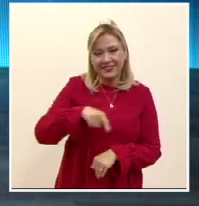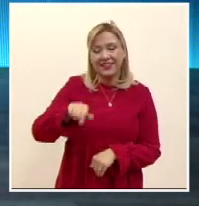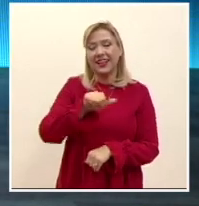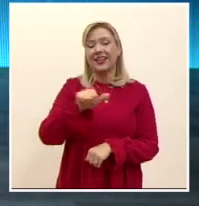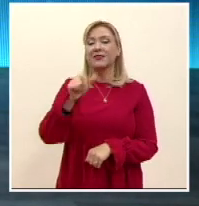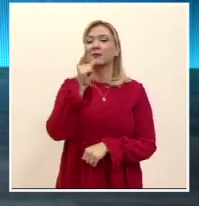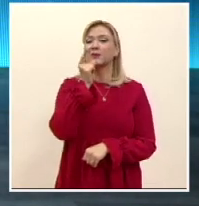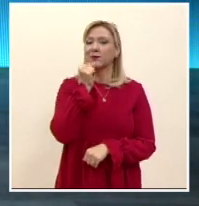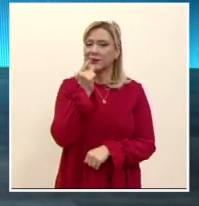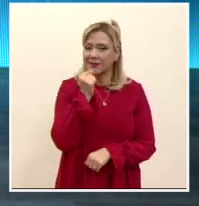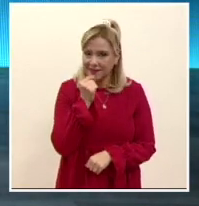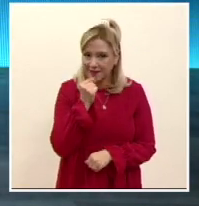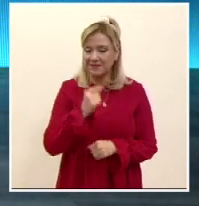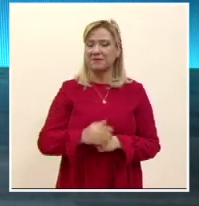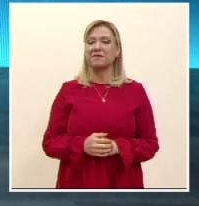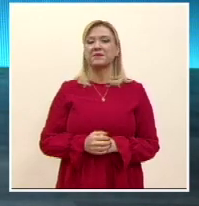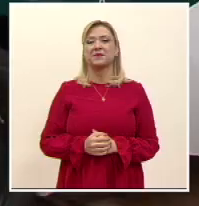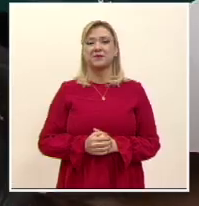seguridad ciudadana.